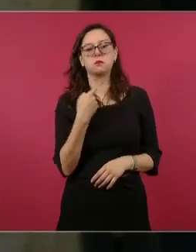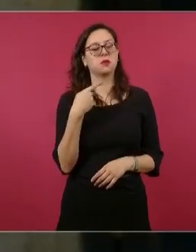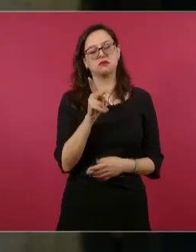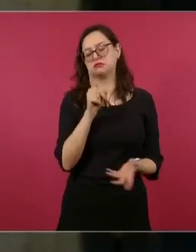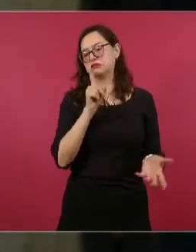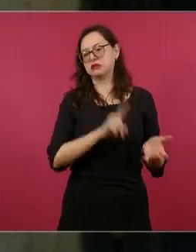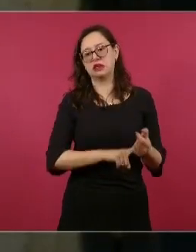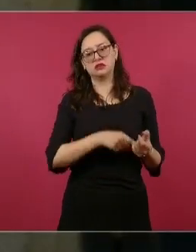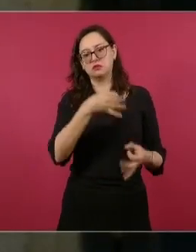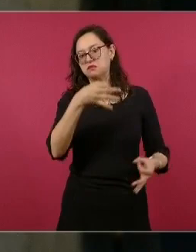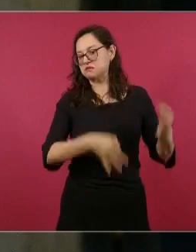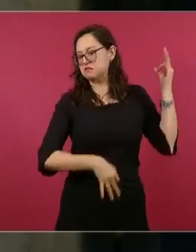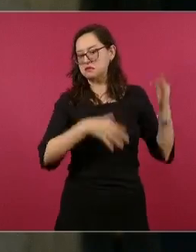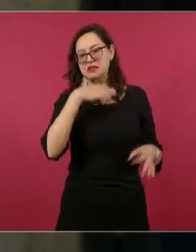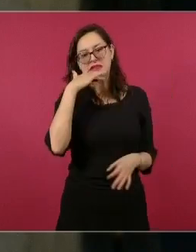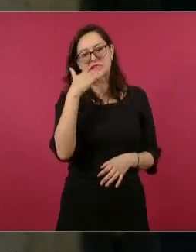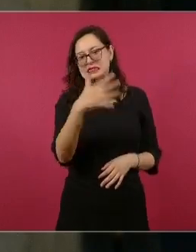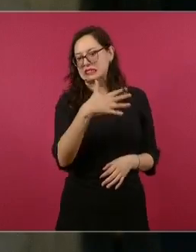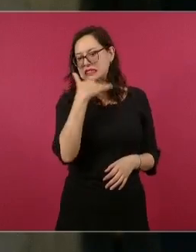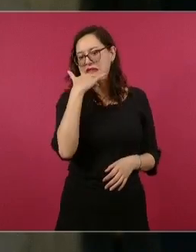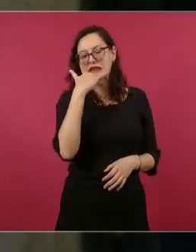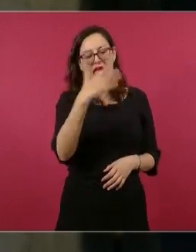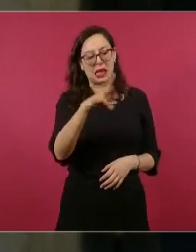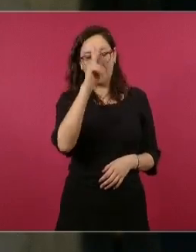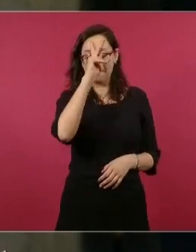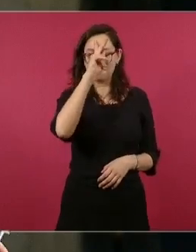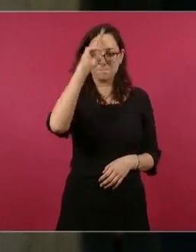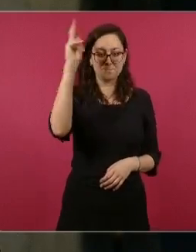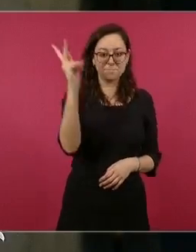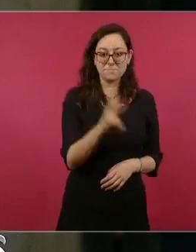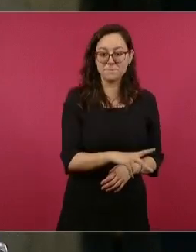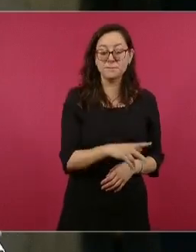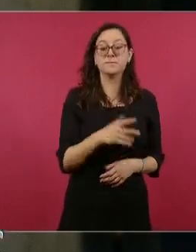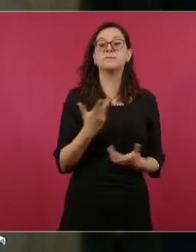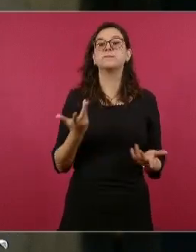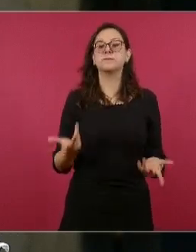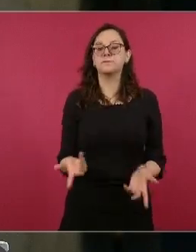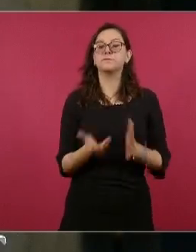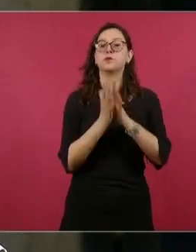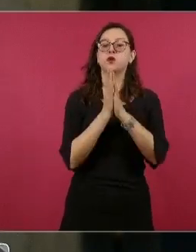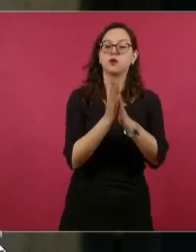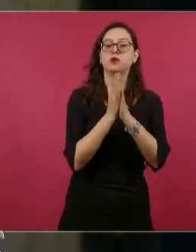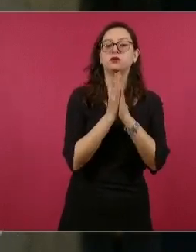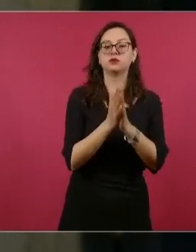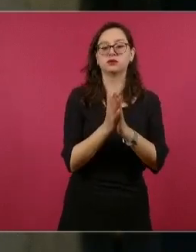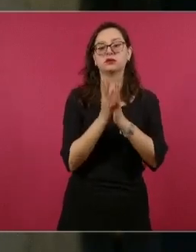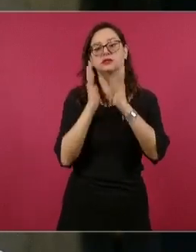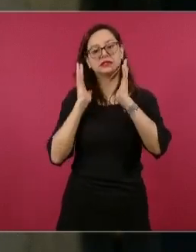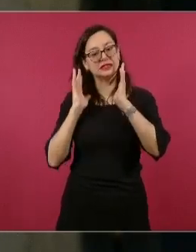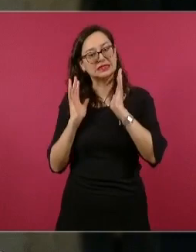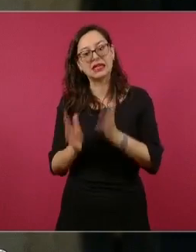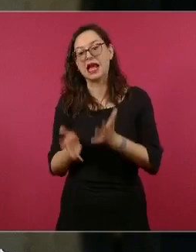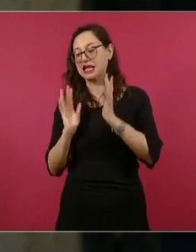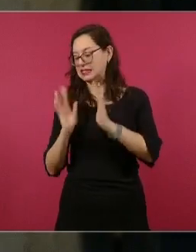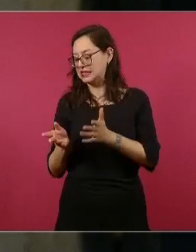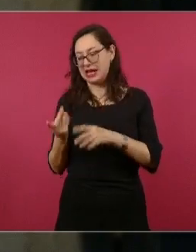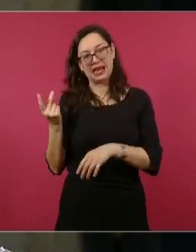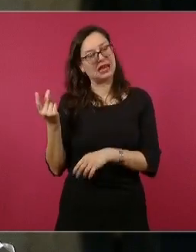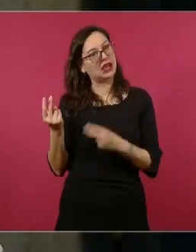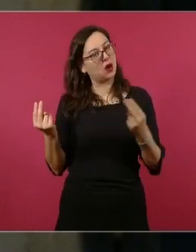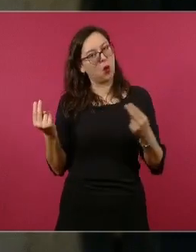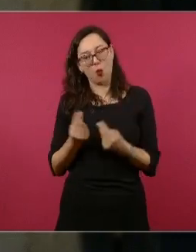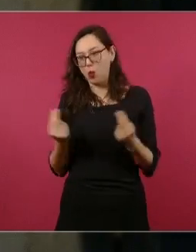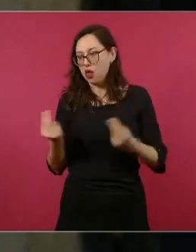la corrupción. Entonces, es el asunto de Mismaloya, encarecidamente que ya salga, nos falta poco tiempo.